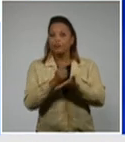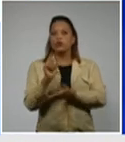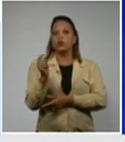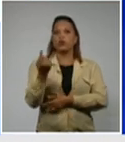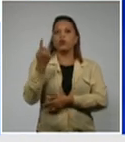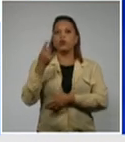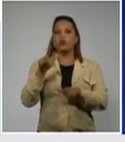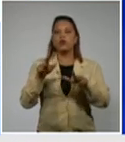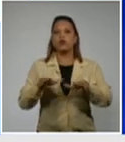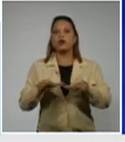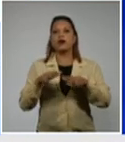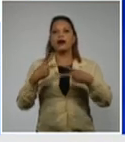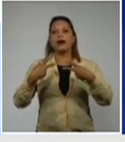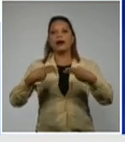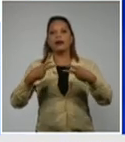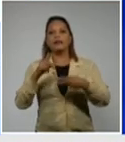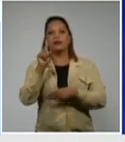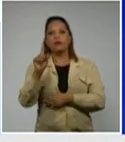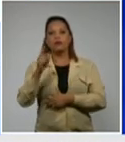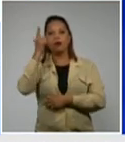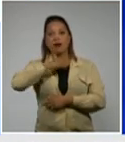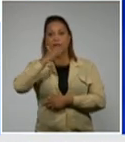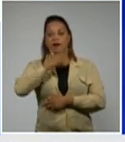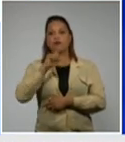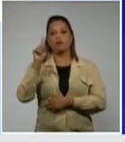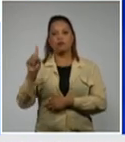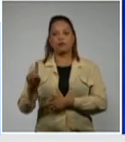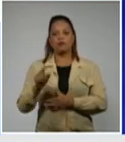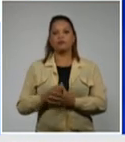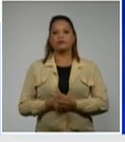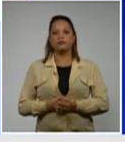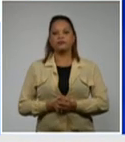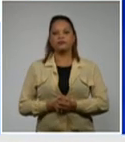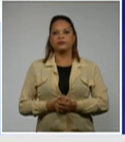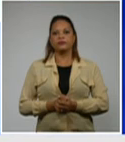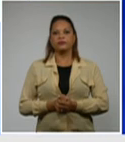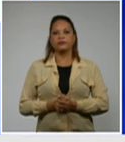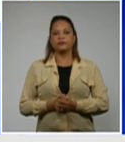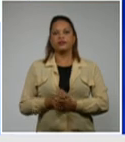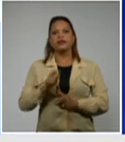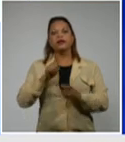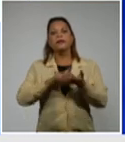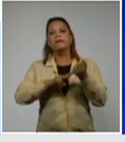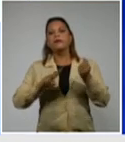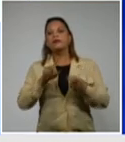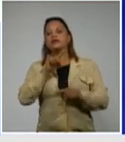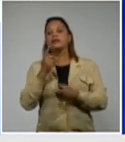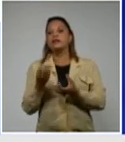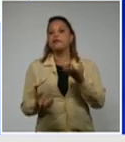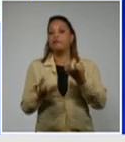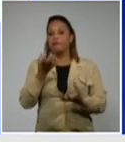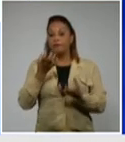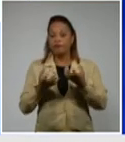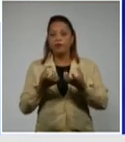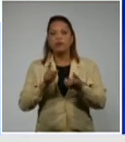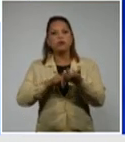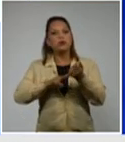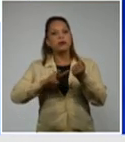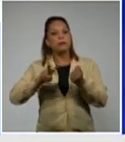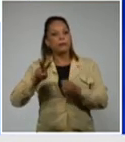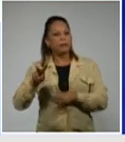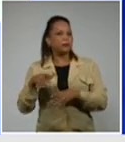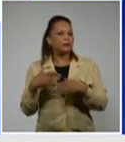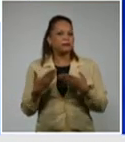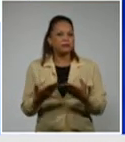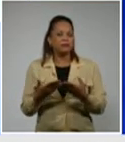Arabos, 1 de cada uno. Cienfuegos, que también es una provincia que ha tenido